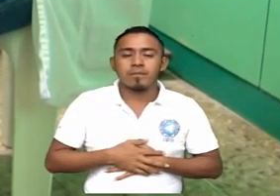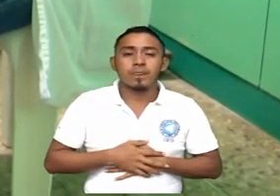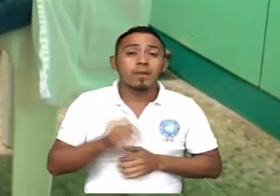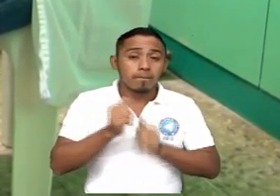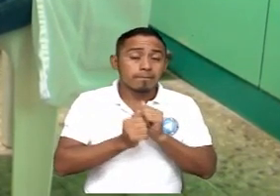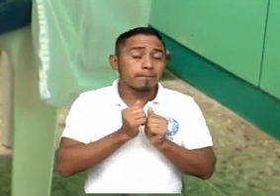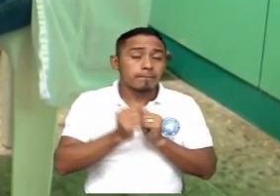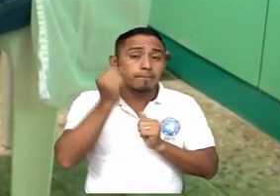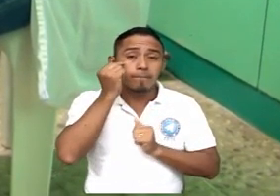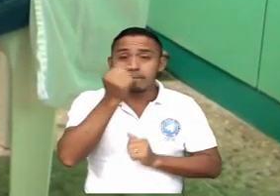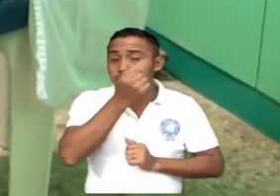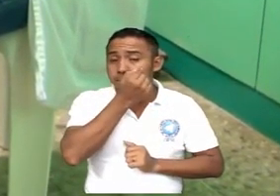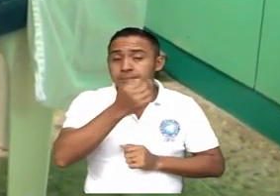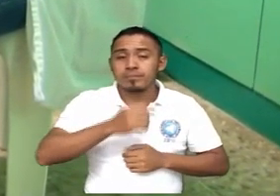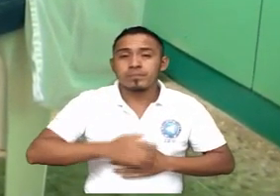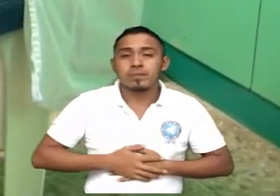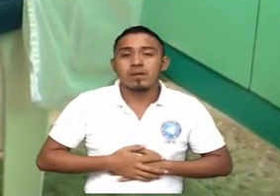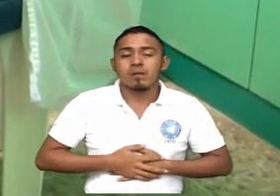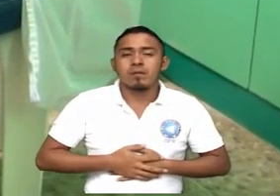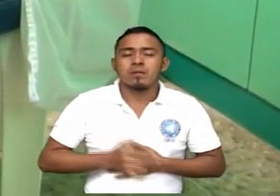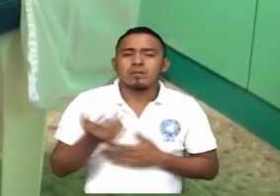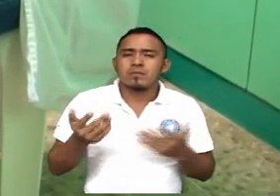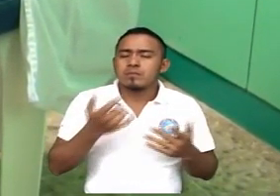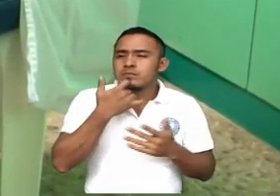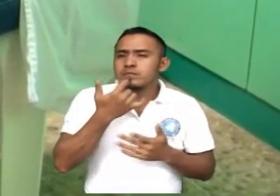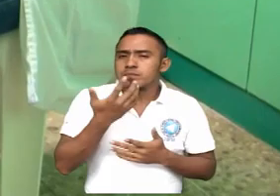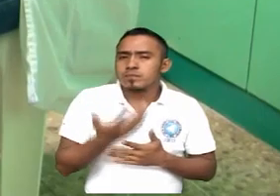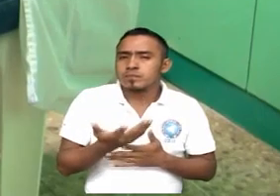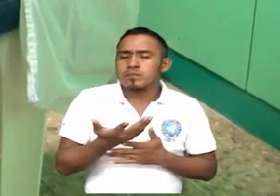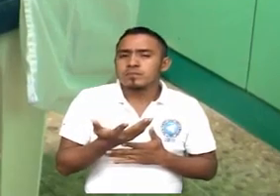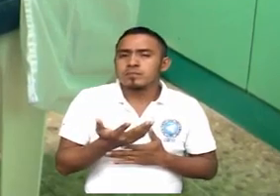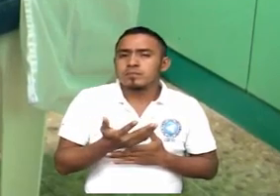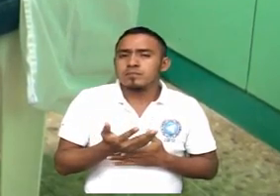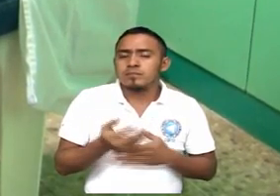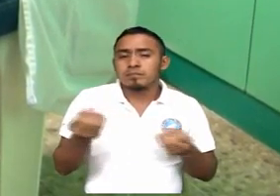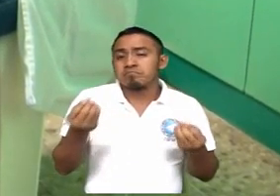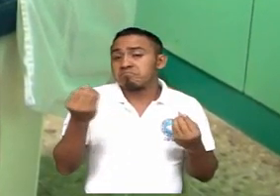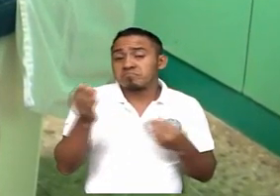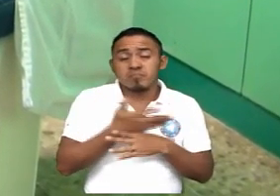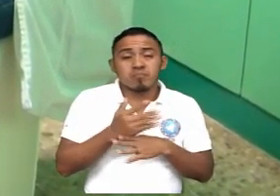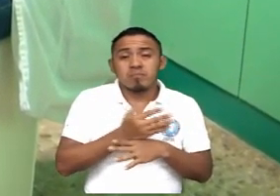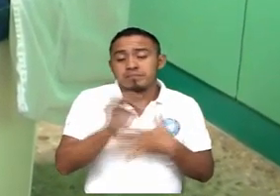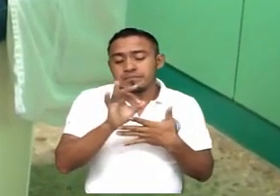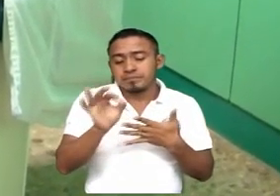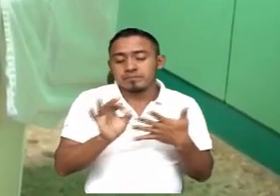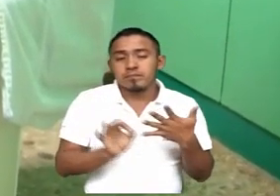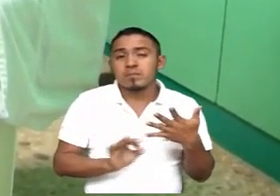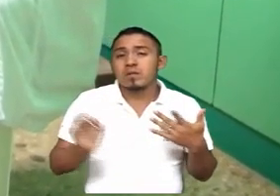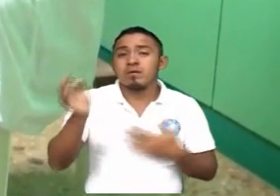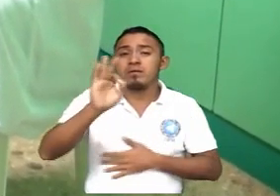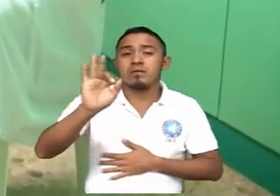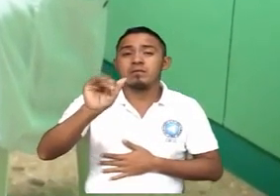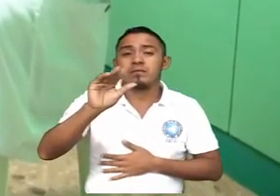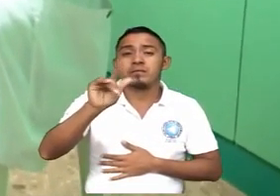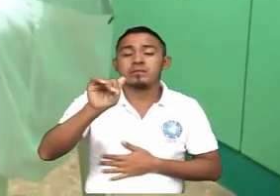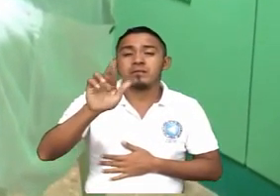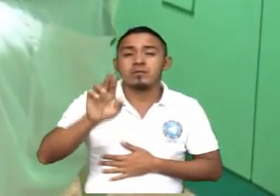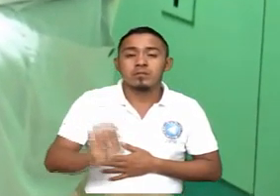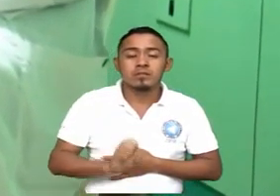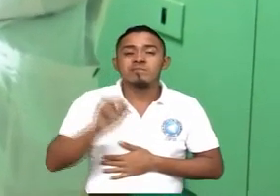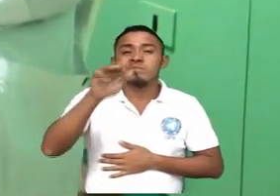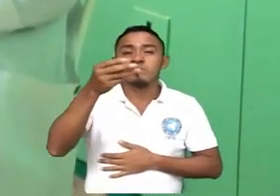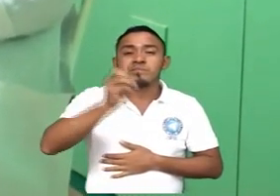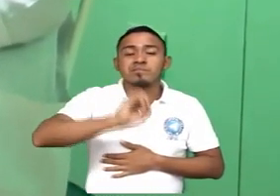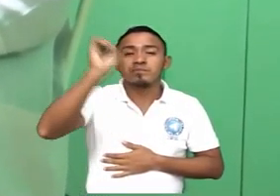óptica que es causada multifactorial. Estamos hablando que el